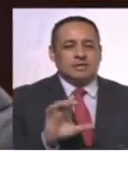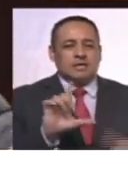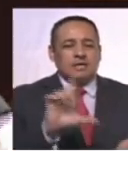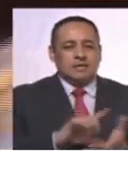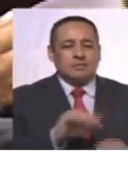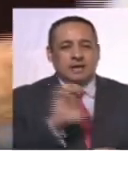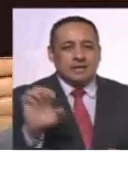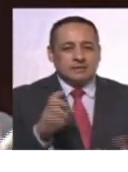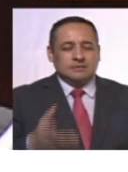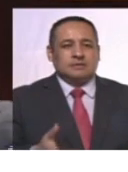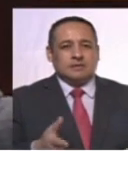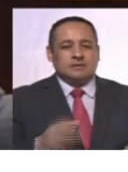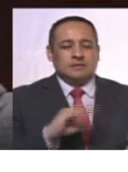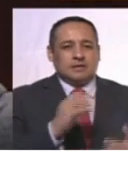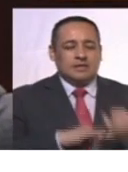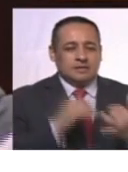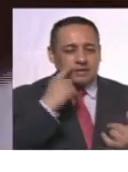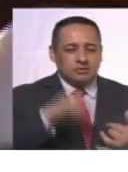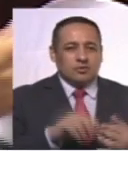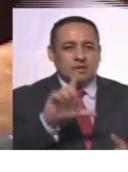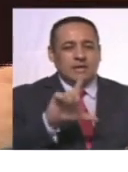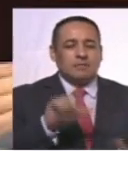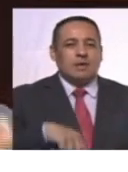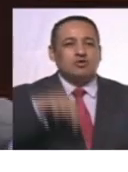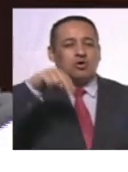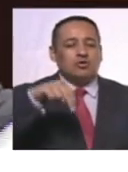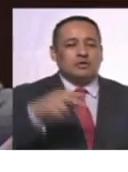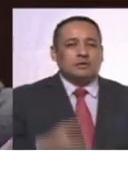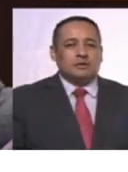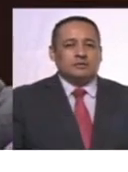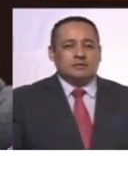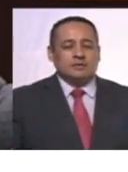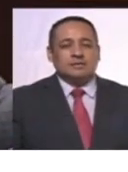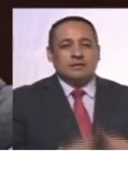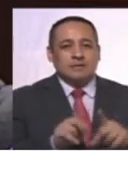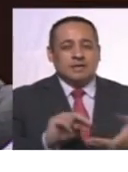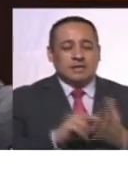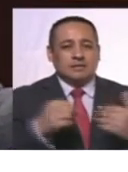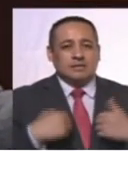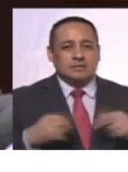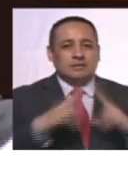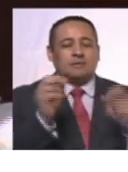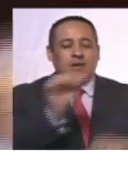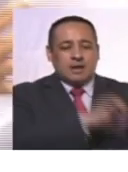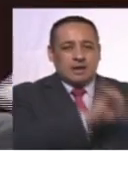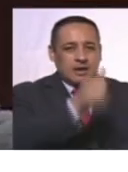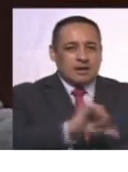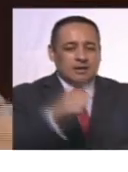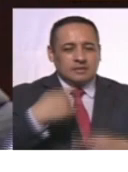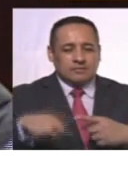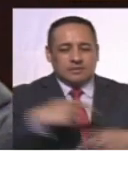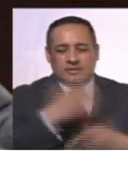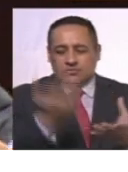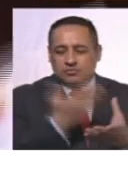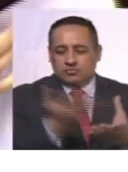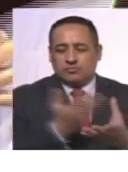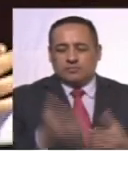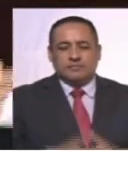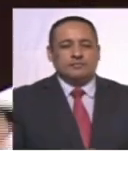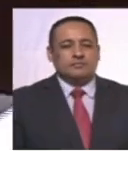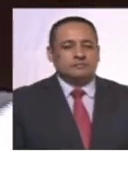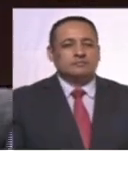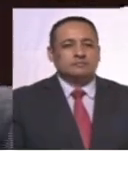Este, sentencia Lima Norte, ¿no? Y aquí tenemos el caso Ancash, tengo acá todo documentado, señora